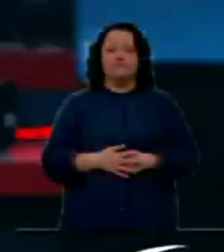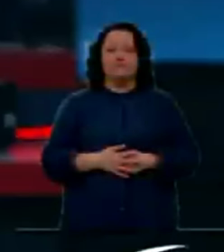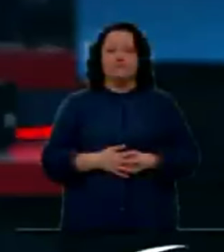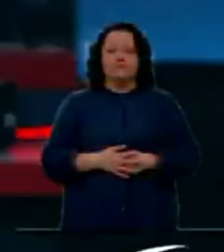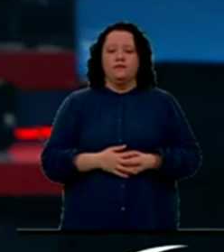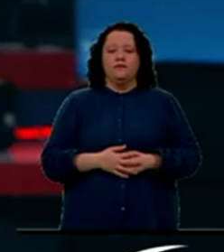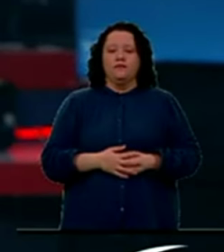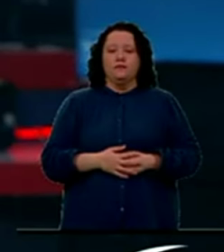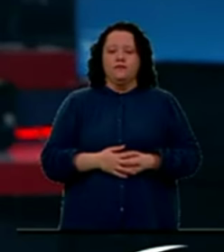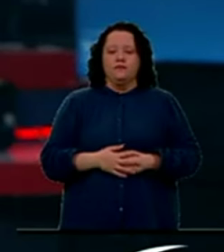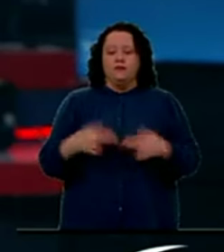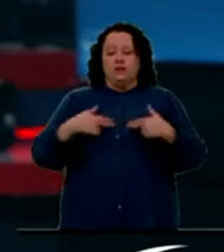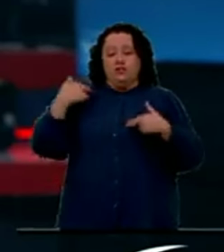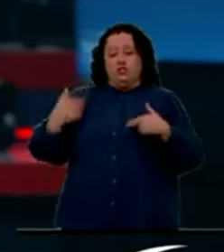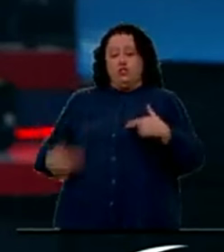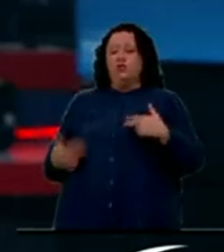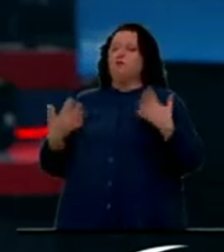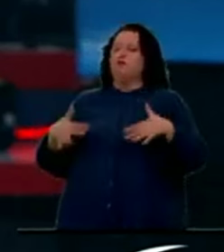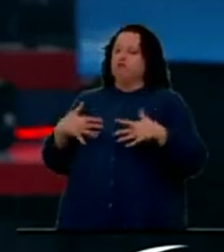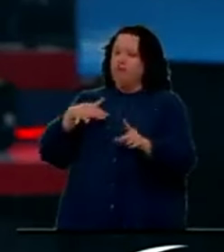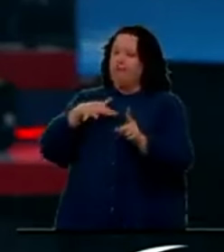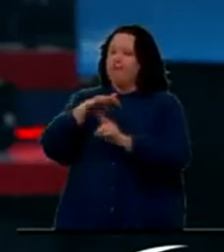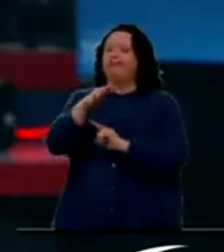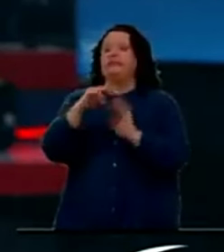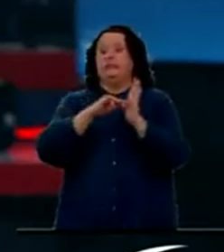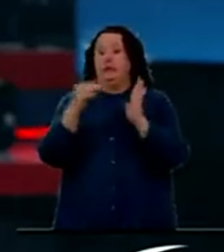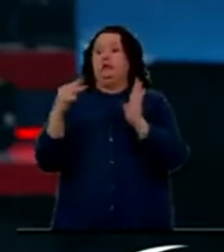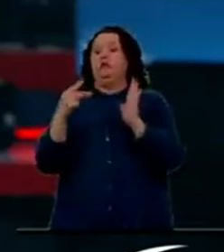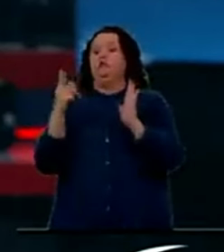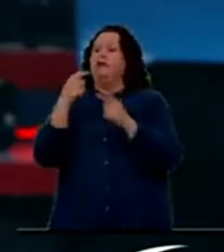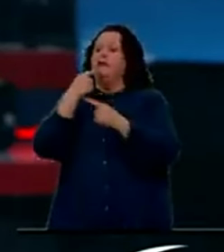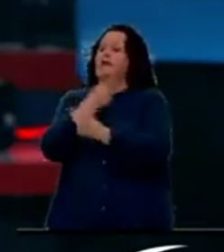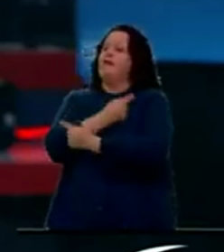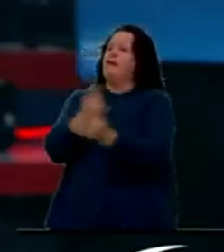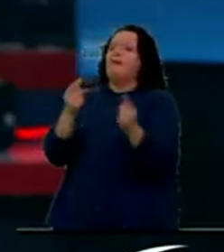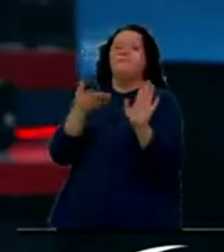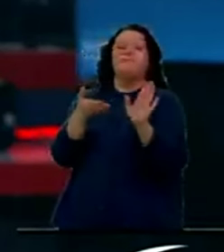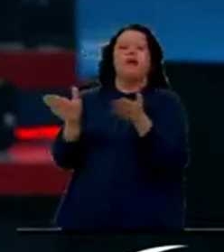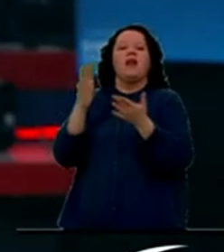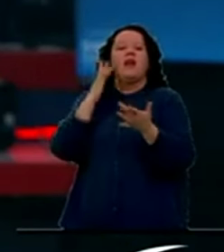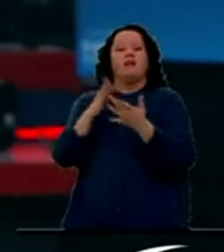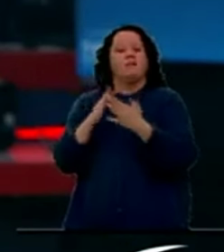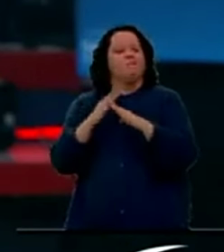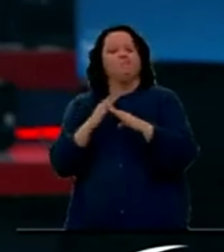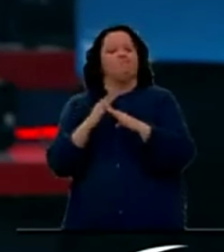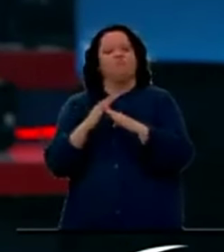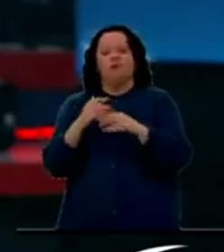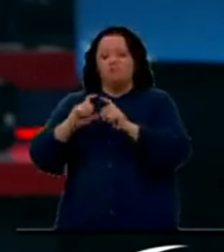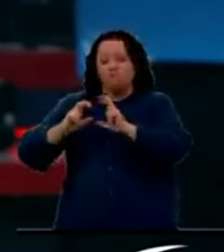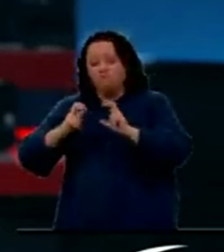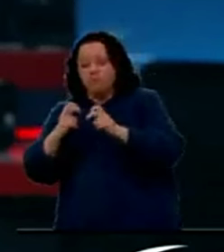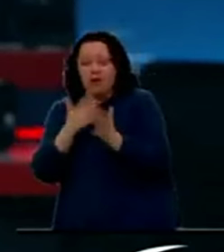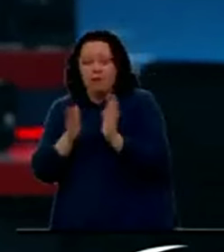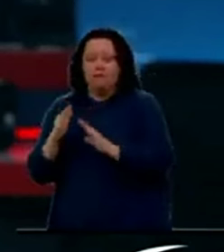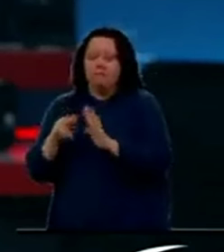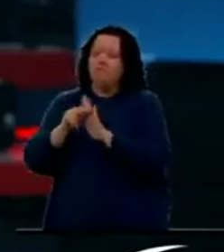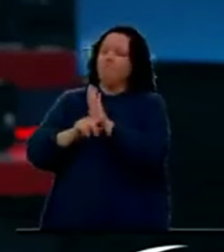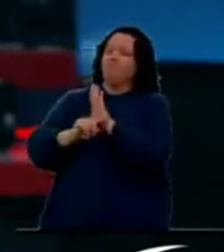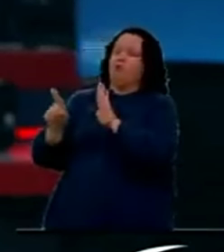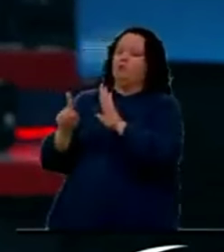China atestó un duro golpe contra el sector tecnológico al anunciar un plan para restringir los videojuegos. Las autoridades del